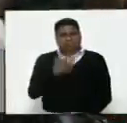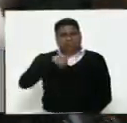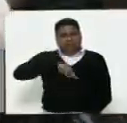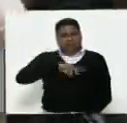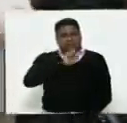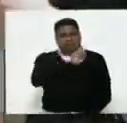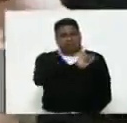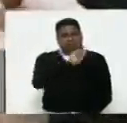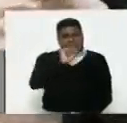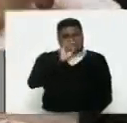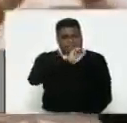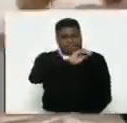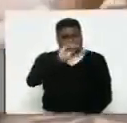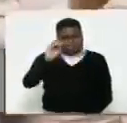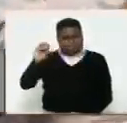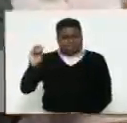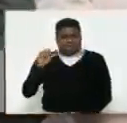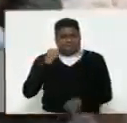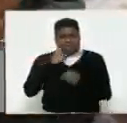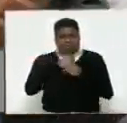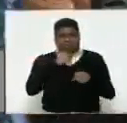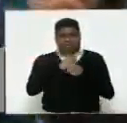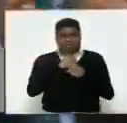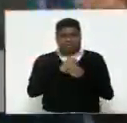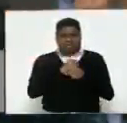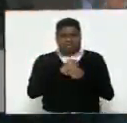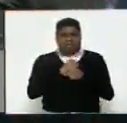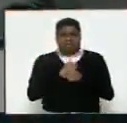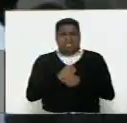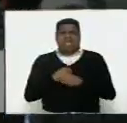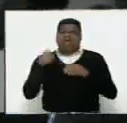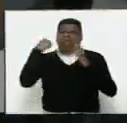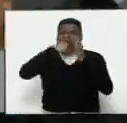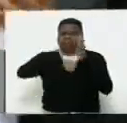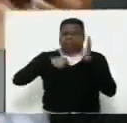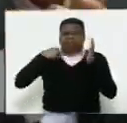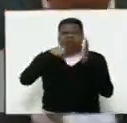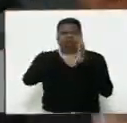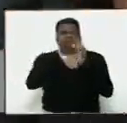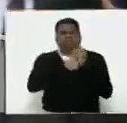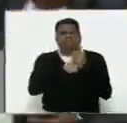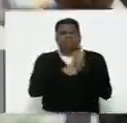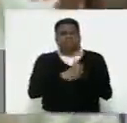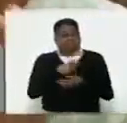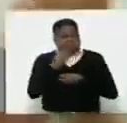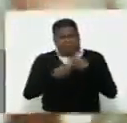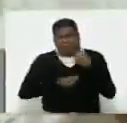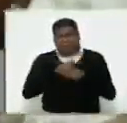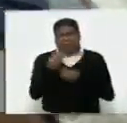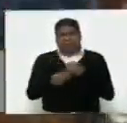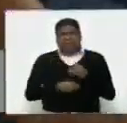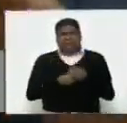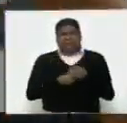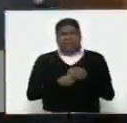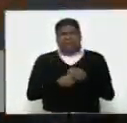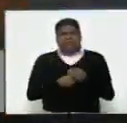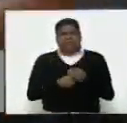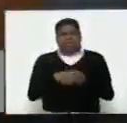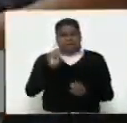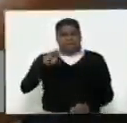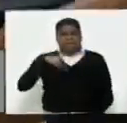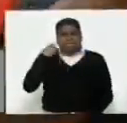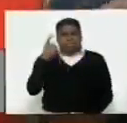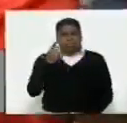llamo a emplearse, a luchar, a garantizar que el